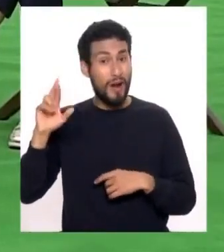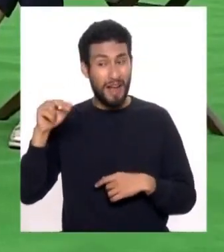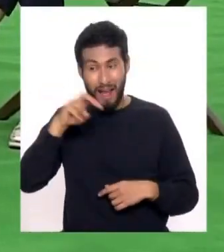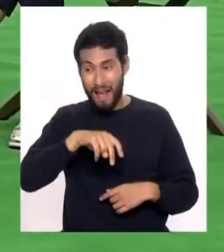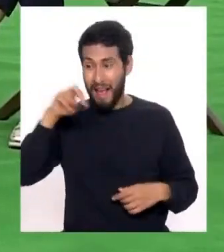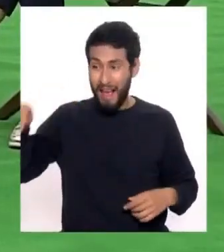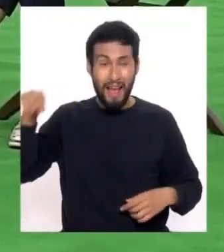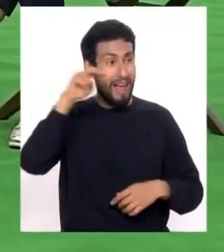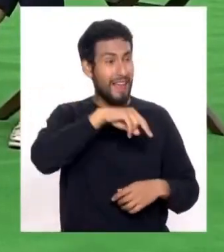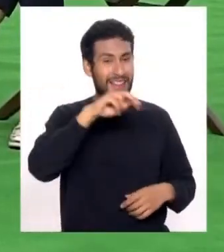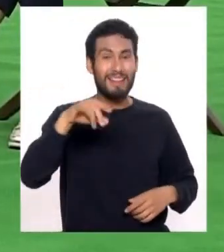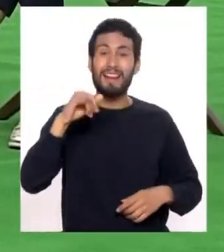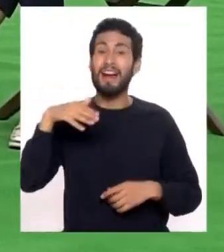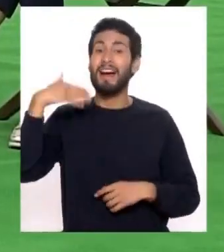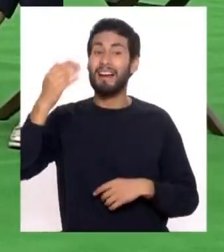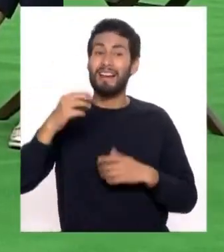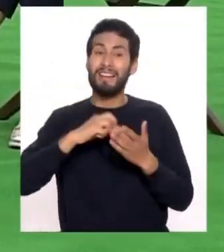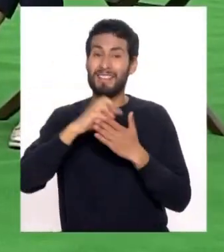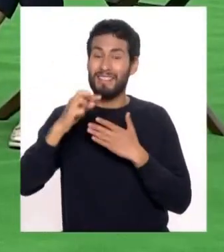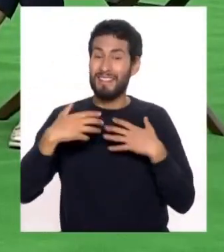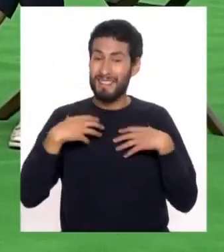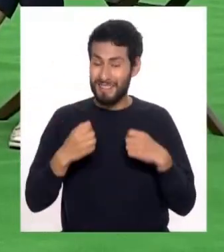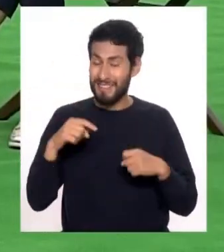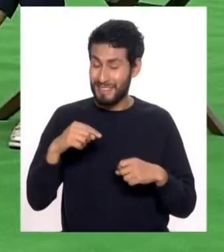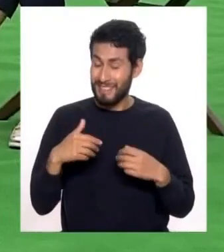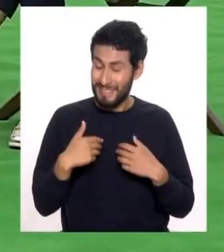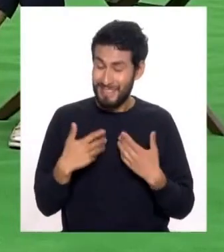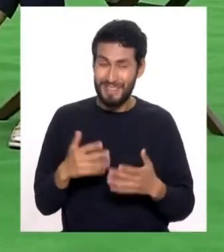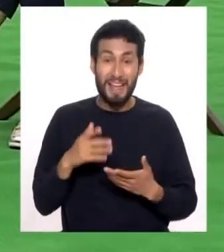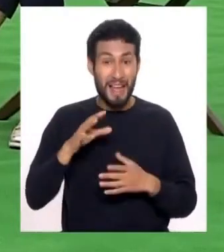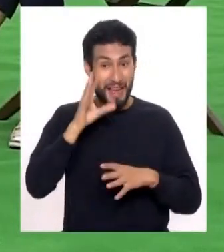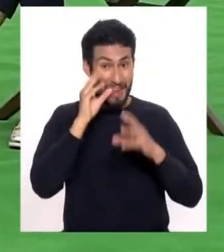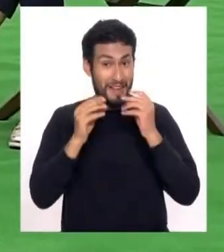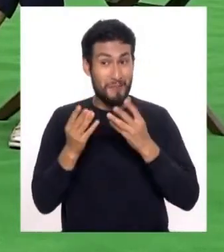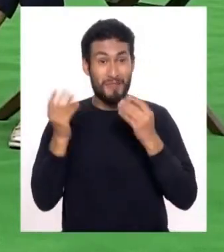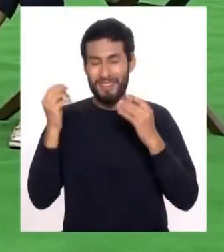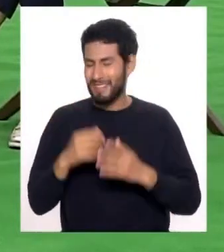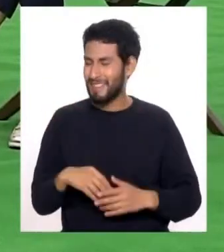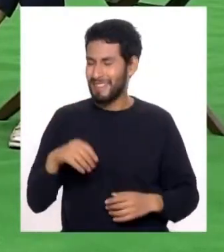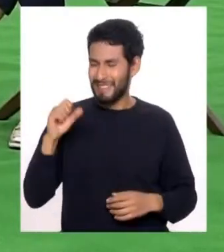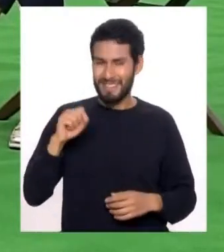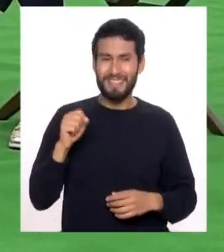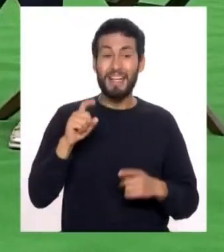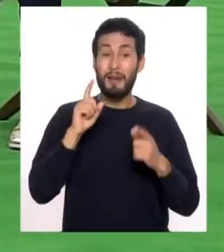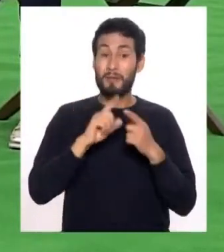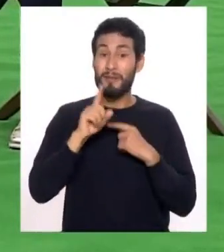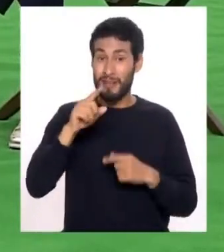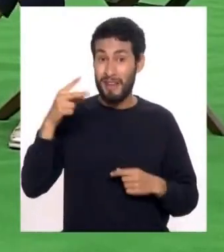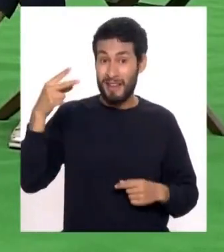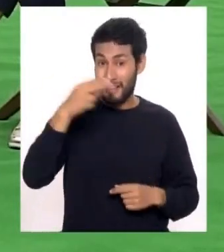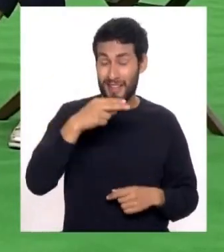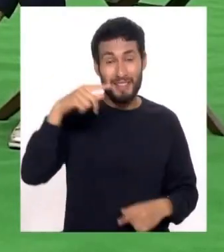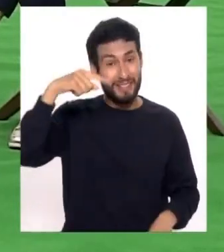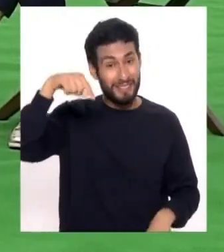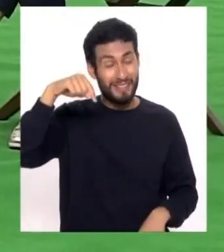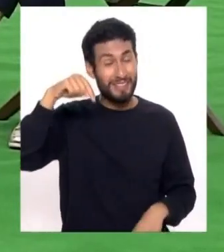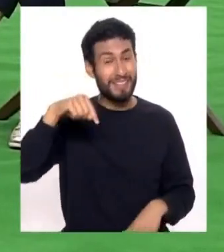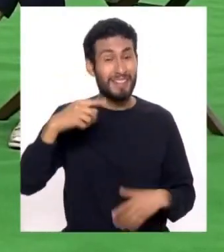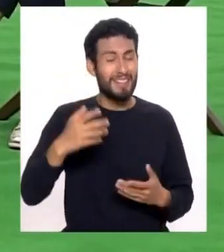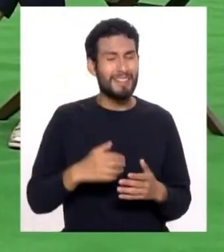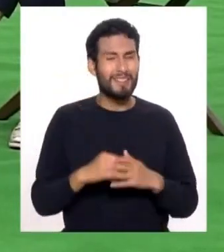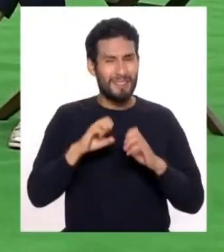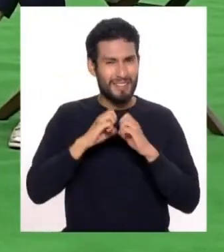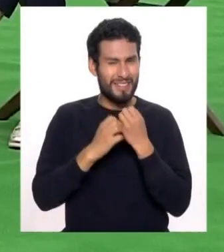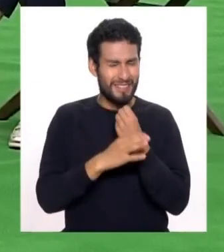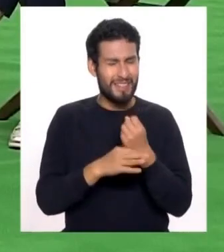Huaca, ahora nos va a presentar también la campaña de salud que tenemos. Estamos aprendiendo muchísimo hoy día. Así es. Pero bueno, vamos al corte y ya regresamos con